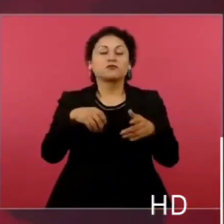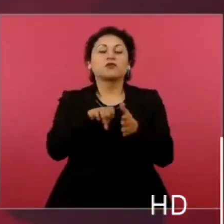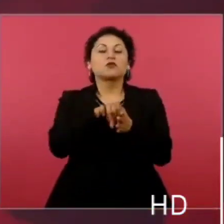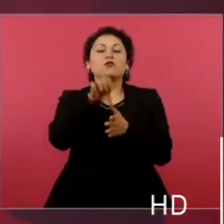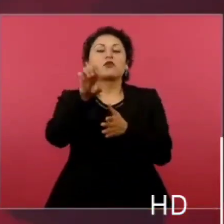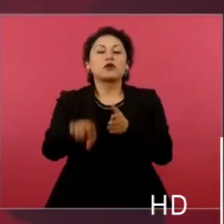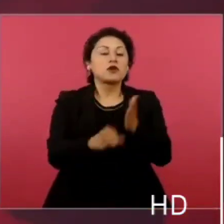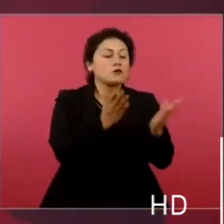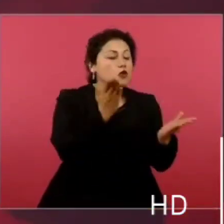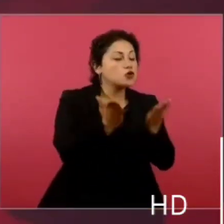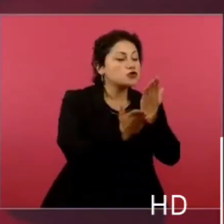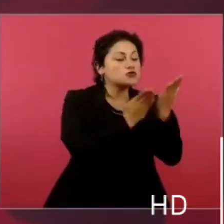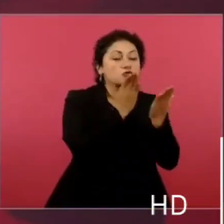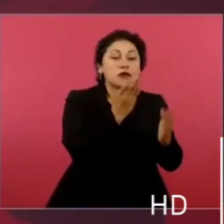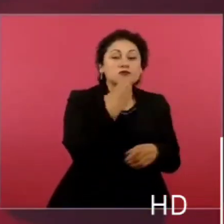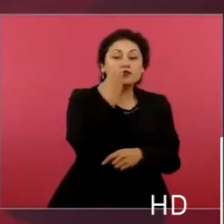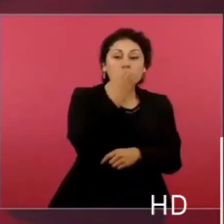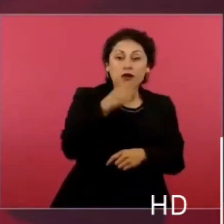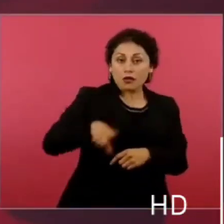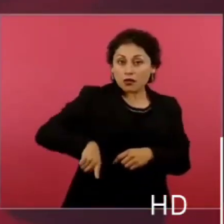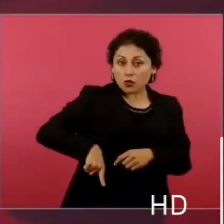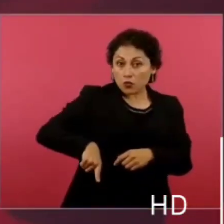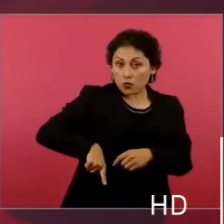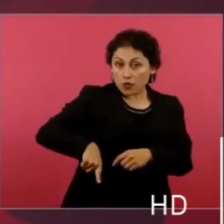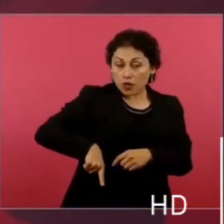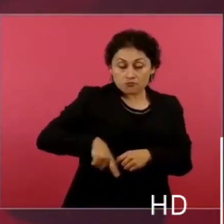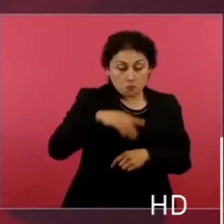escuelas públicas.